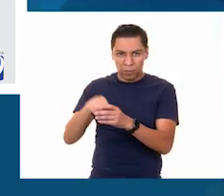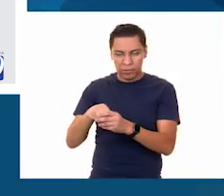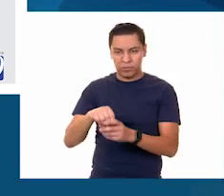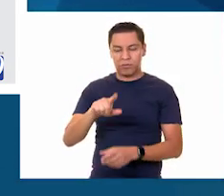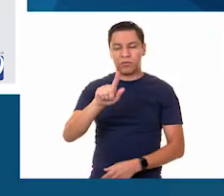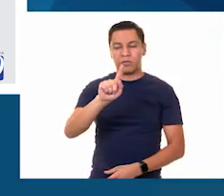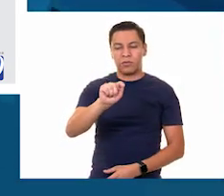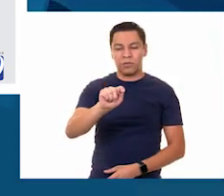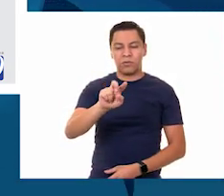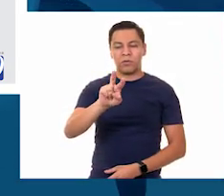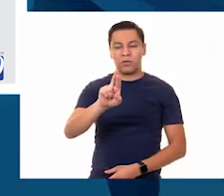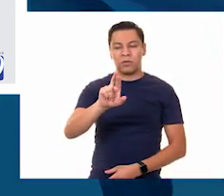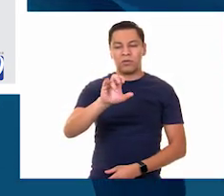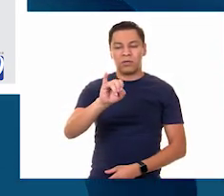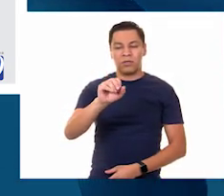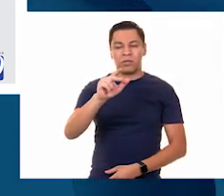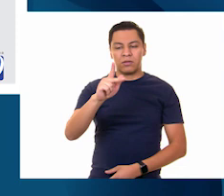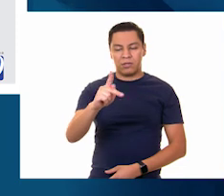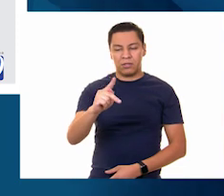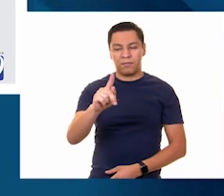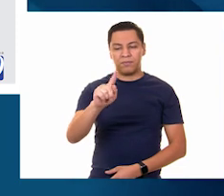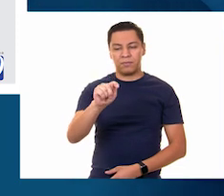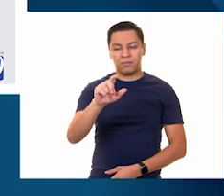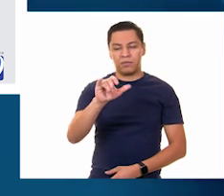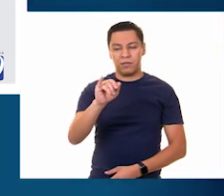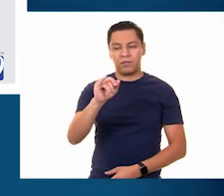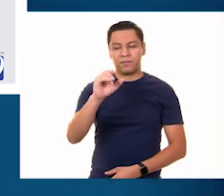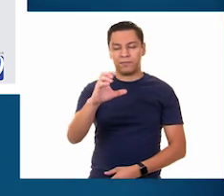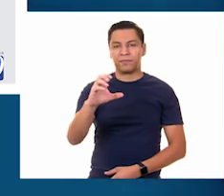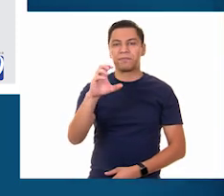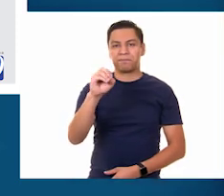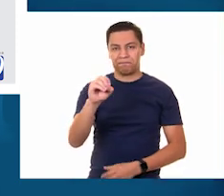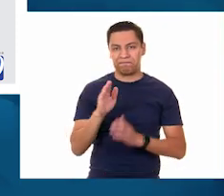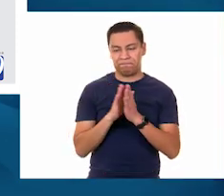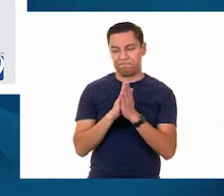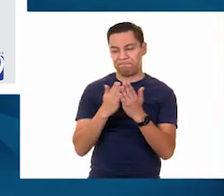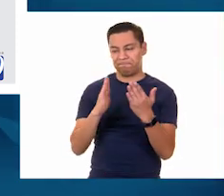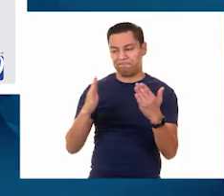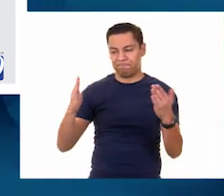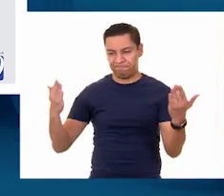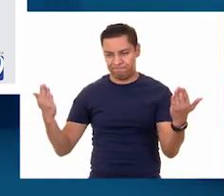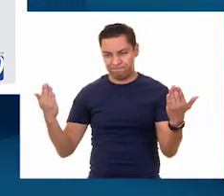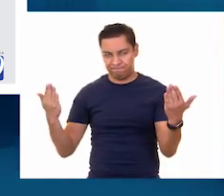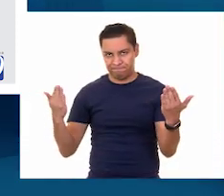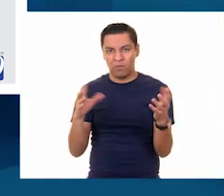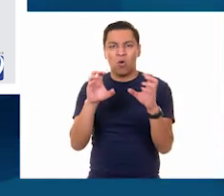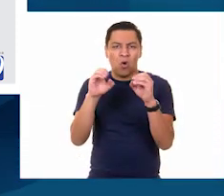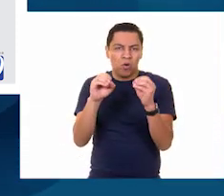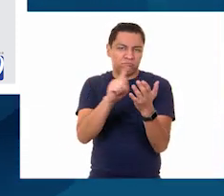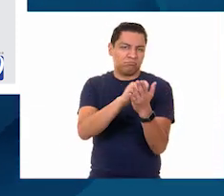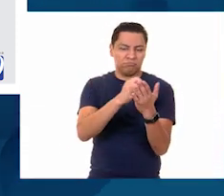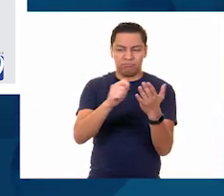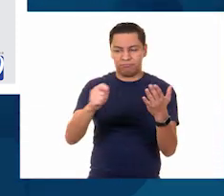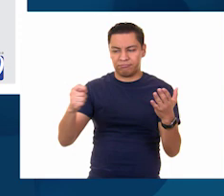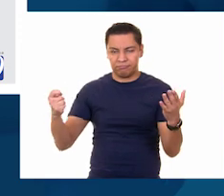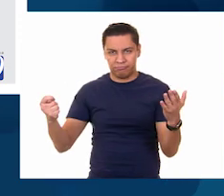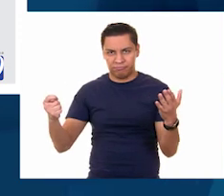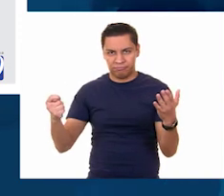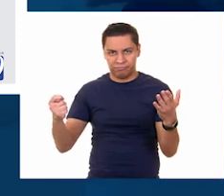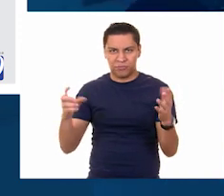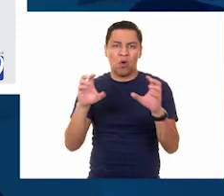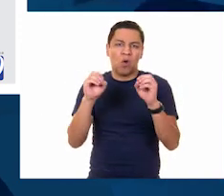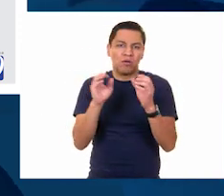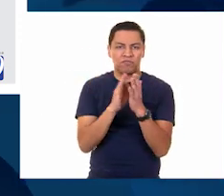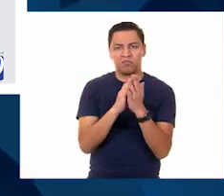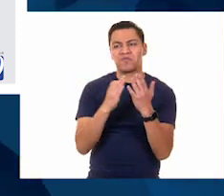para atenderlo. Muy bien. Bueno, ahora vamos a analizar cómo se presenta la información y las recomendaciones sobre el